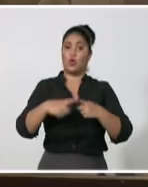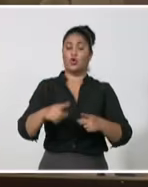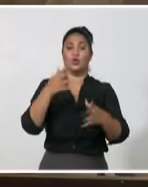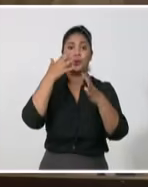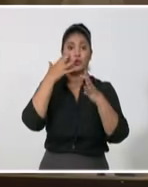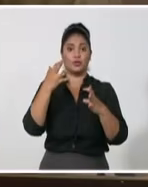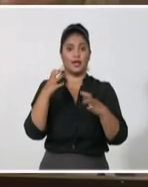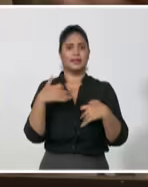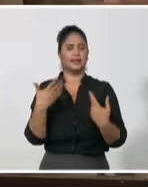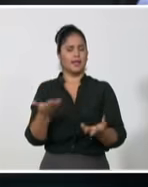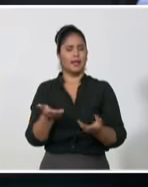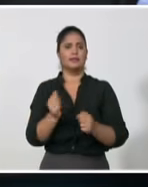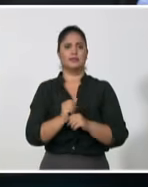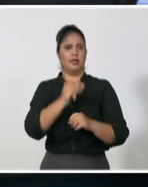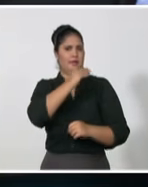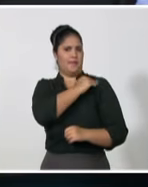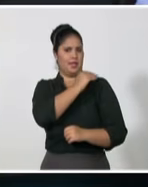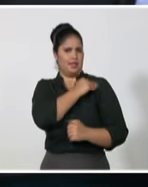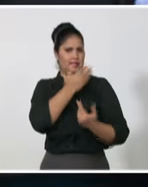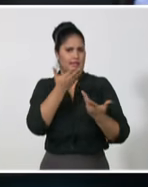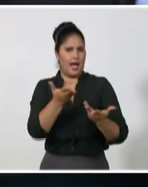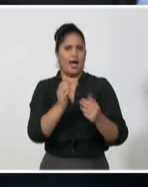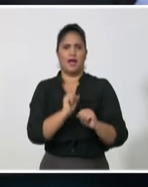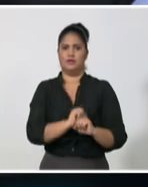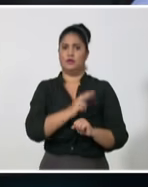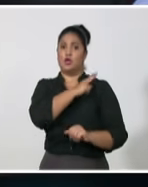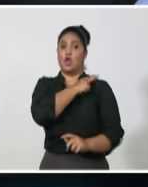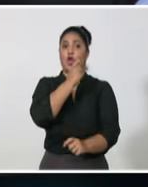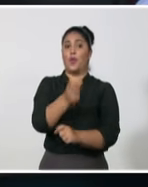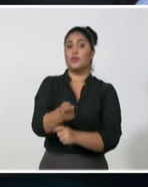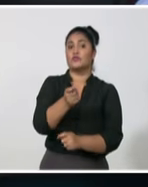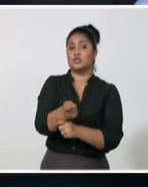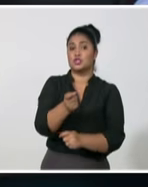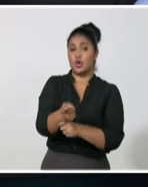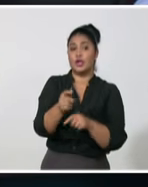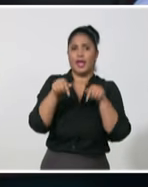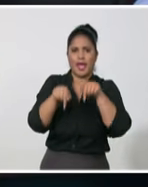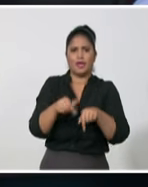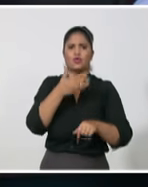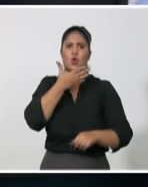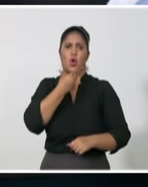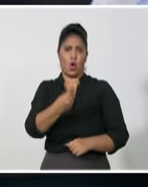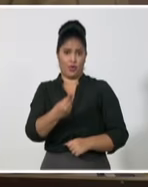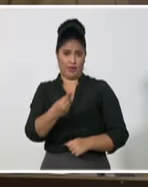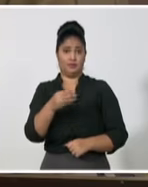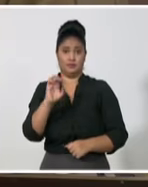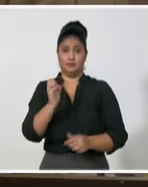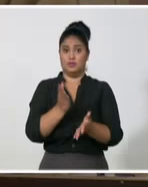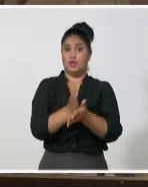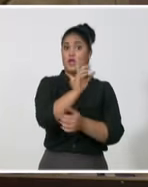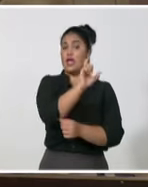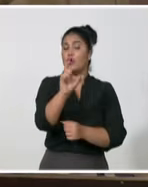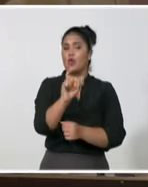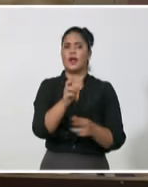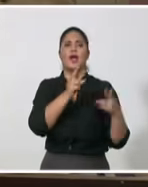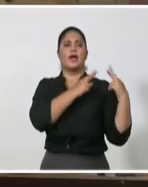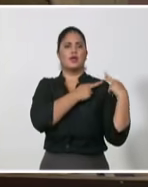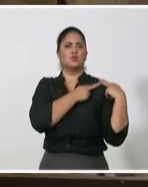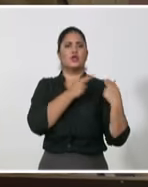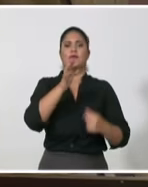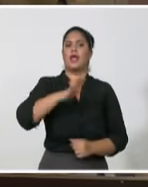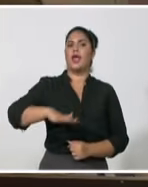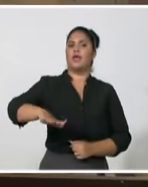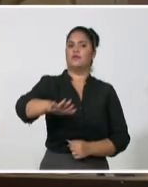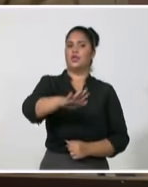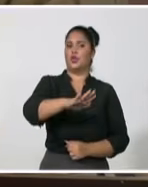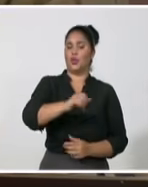y de los cuadros el servicio ha sido una tarea de todos el servicio militar pero aparte del